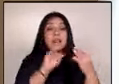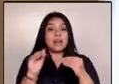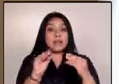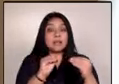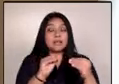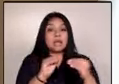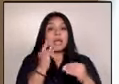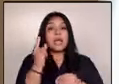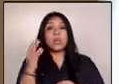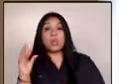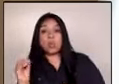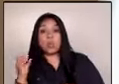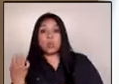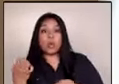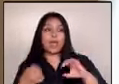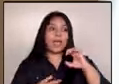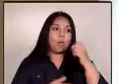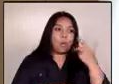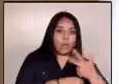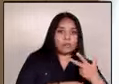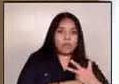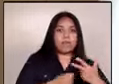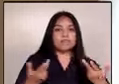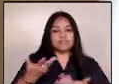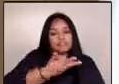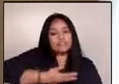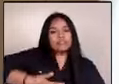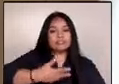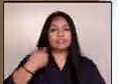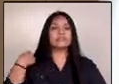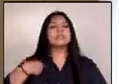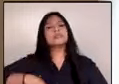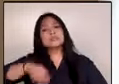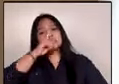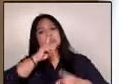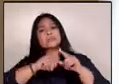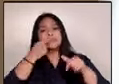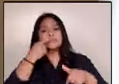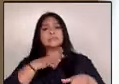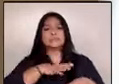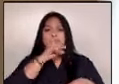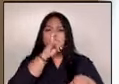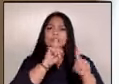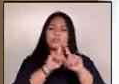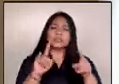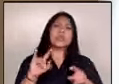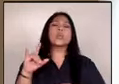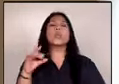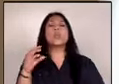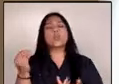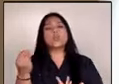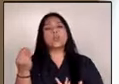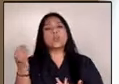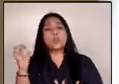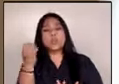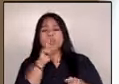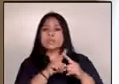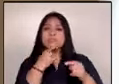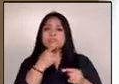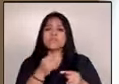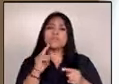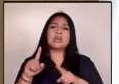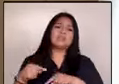Europea constituye también una plataforma muy importante para desarrollar una agenda concreta de largo